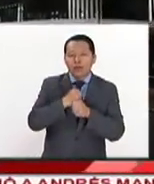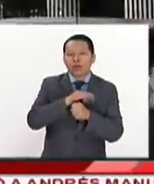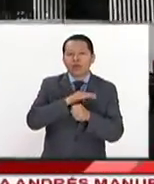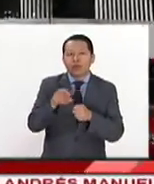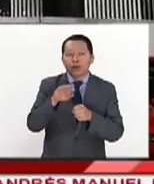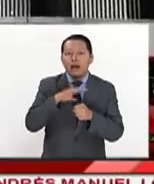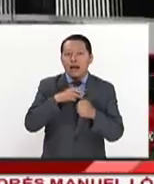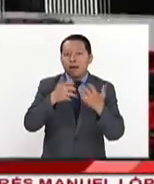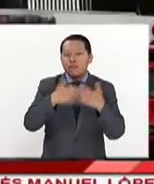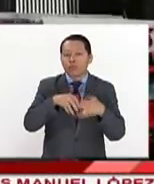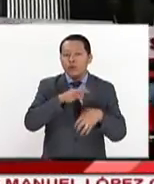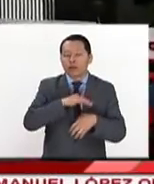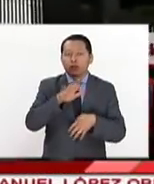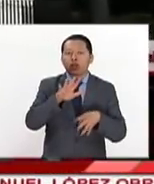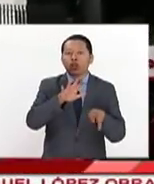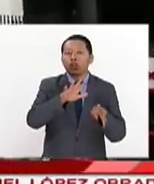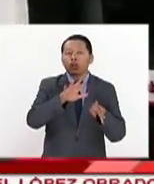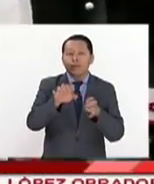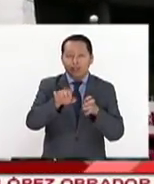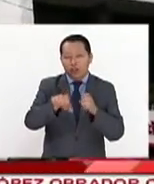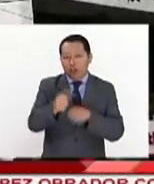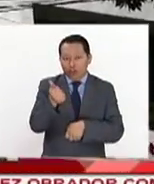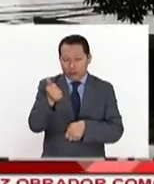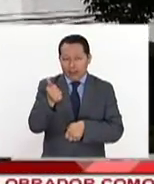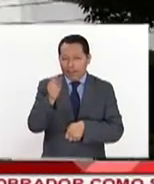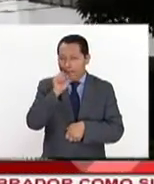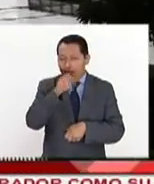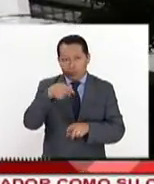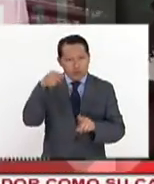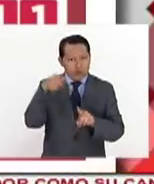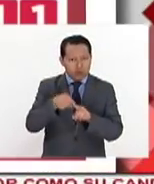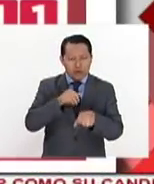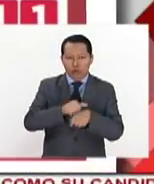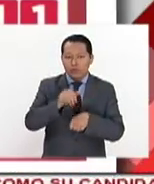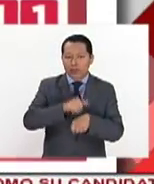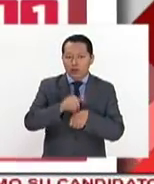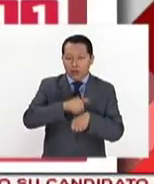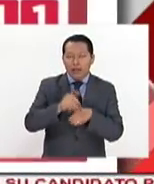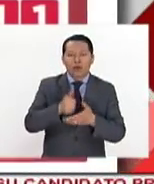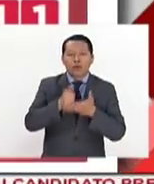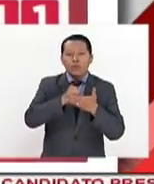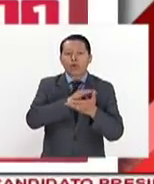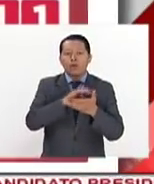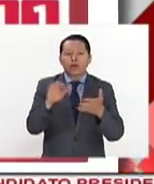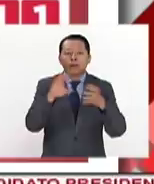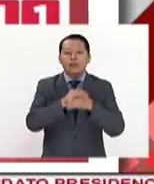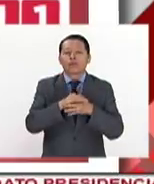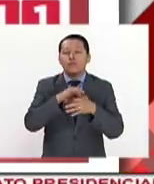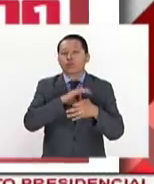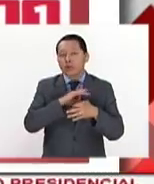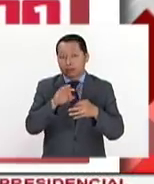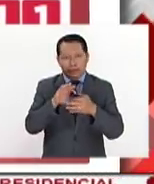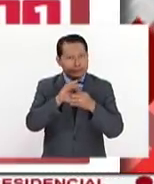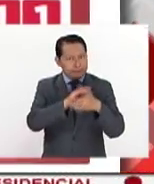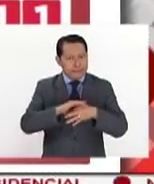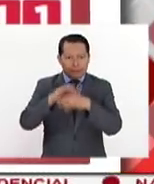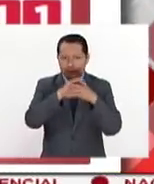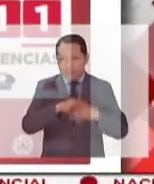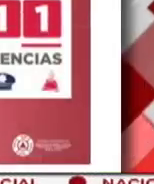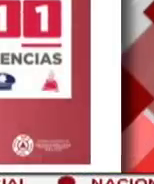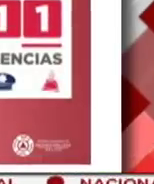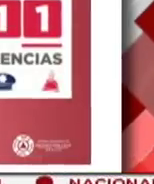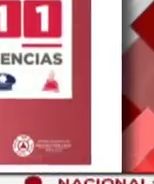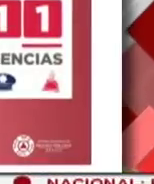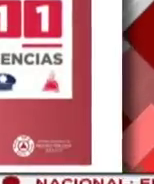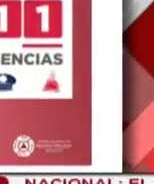puso en funcionamiento el 911. Este número nos ayudó a unificar los servicios de emergencia, entonces la